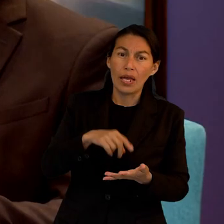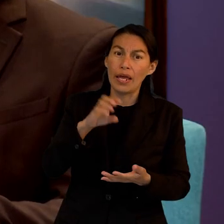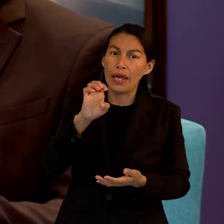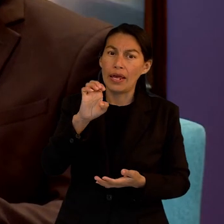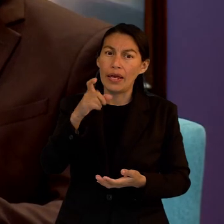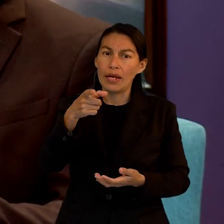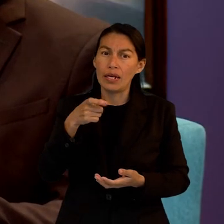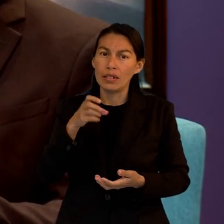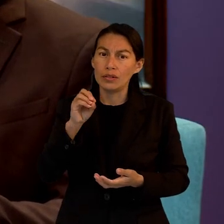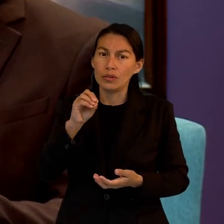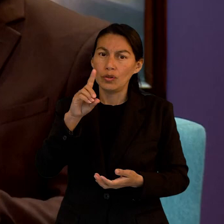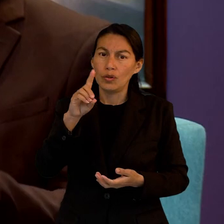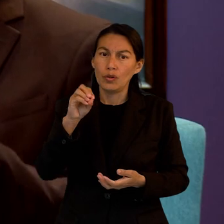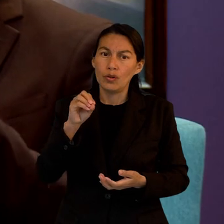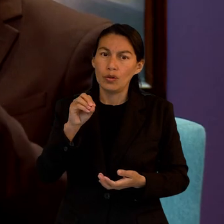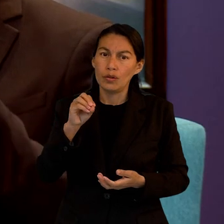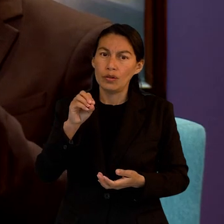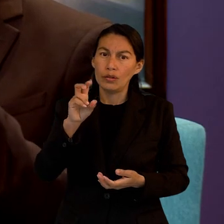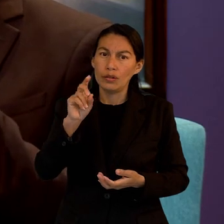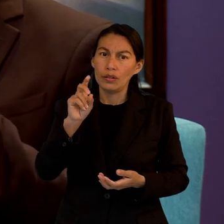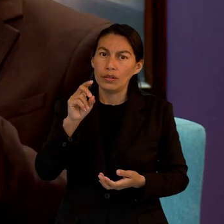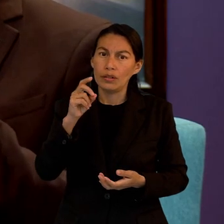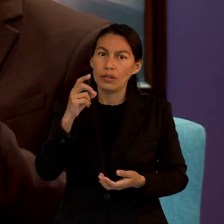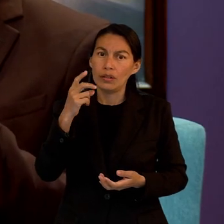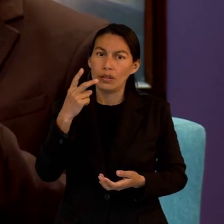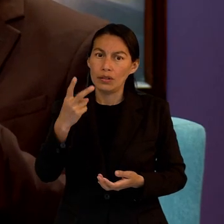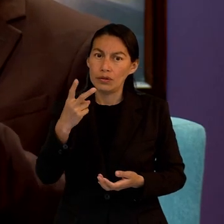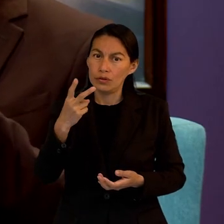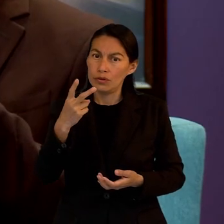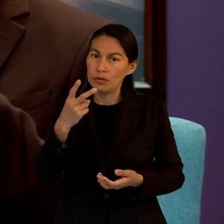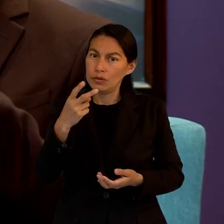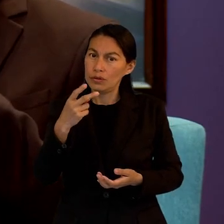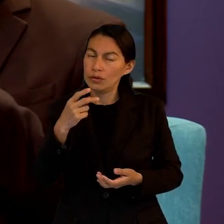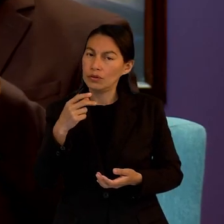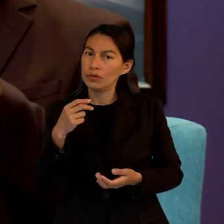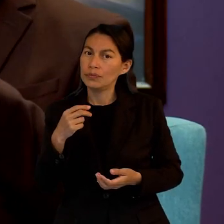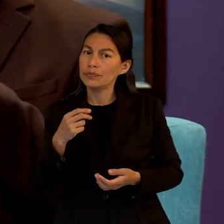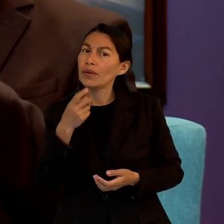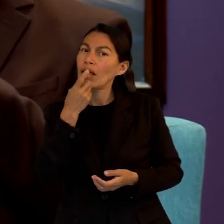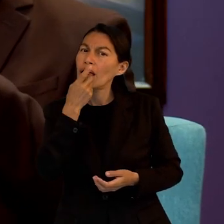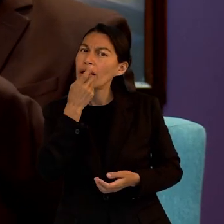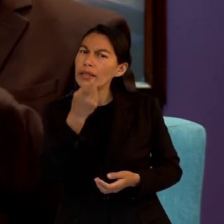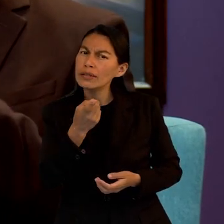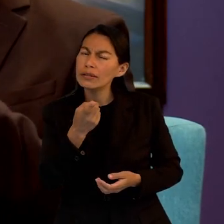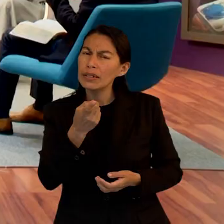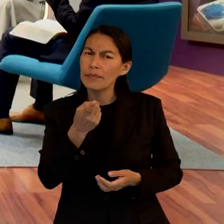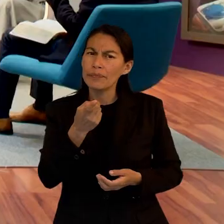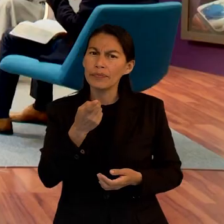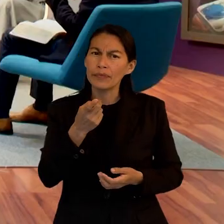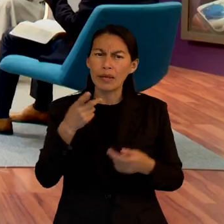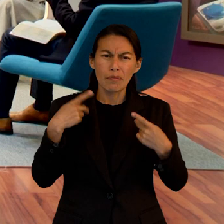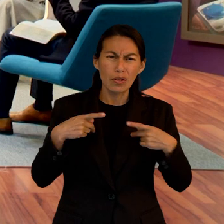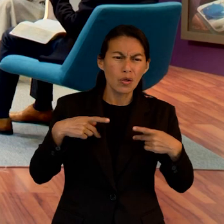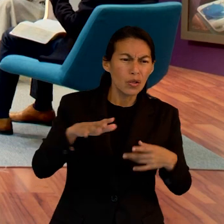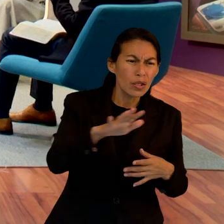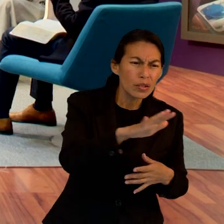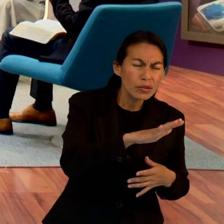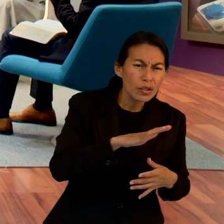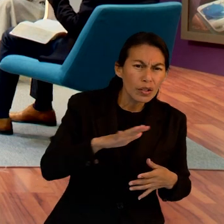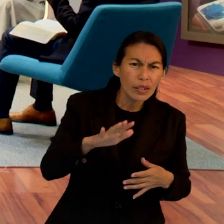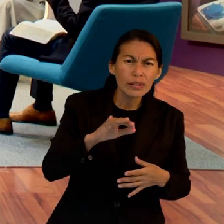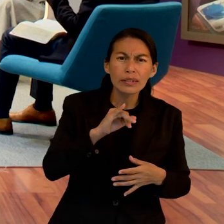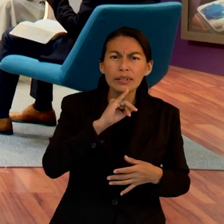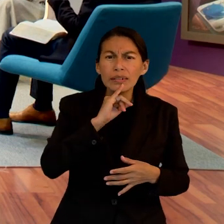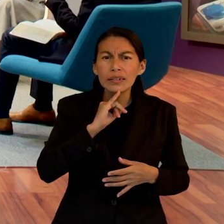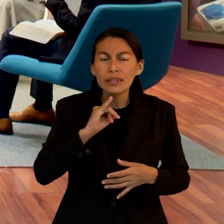12 al 20 entonces asista se establecieron medidas para proteger a los habitantes del